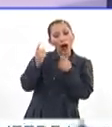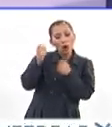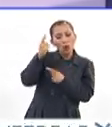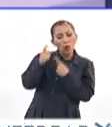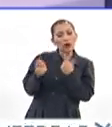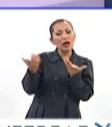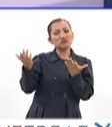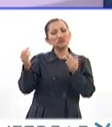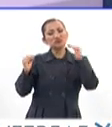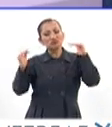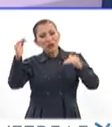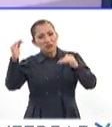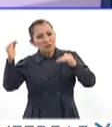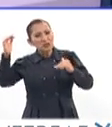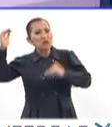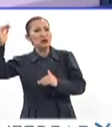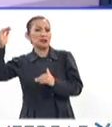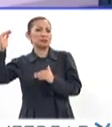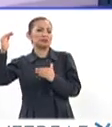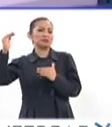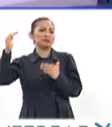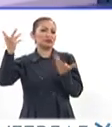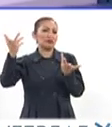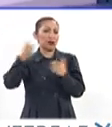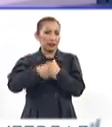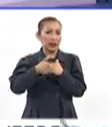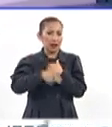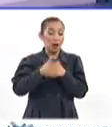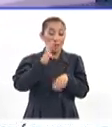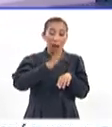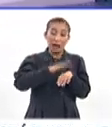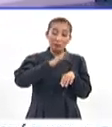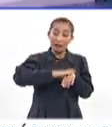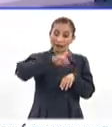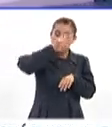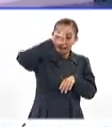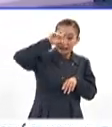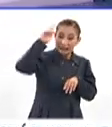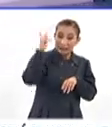de grados de riesgo, las más